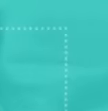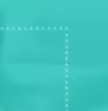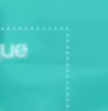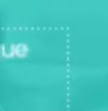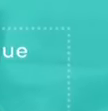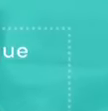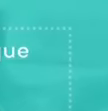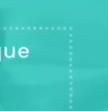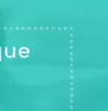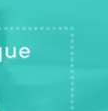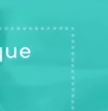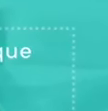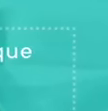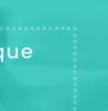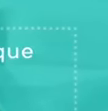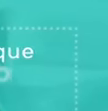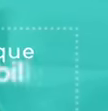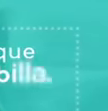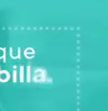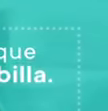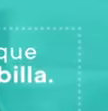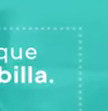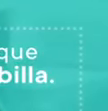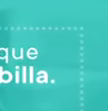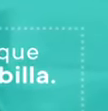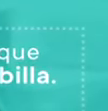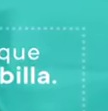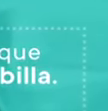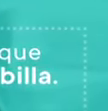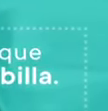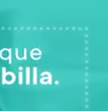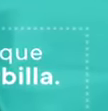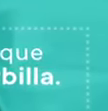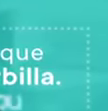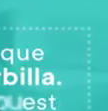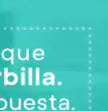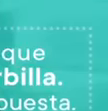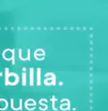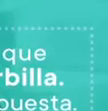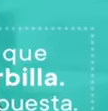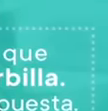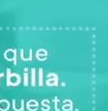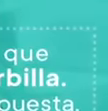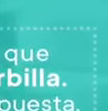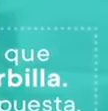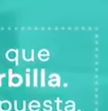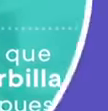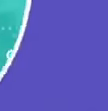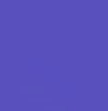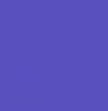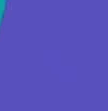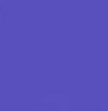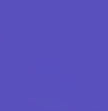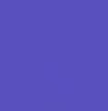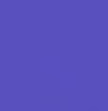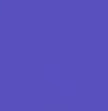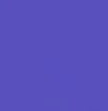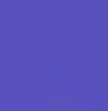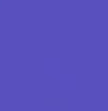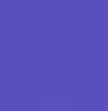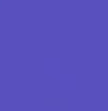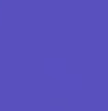Asegúrate que la mascarilla que utilices cubre tu nariz y tu barbilla. No la toques mientras la llevas puesta. Si